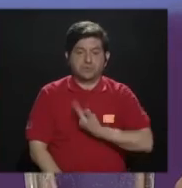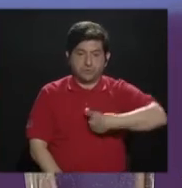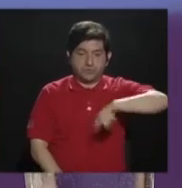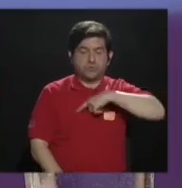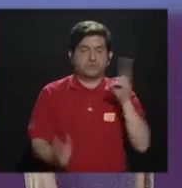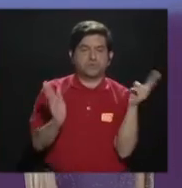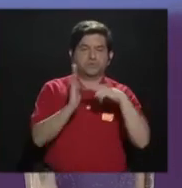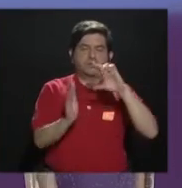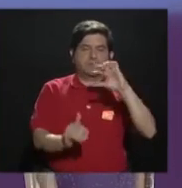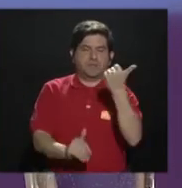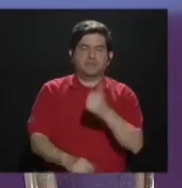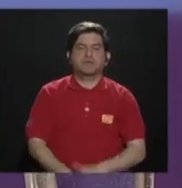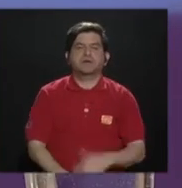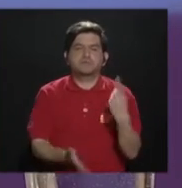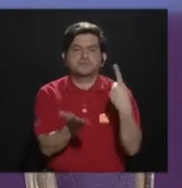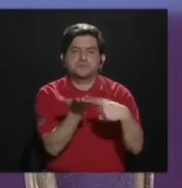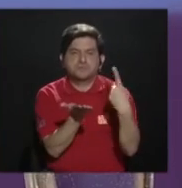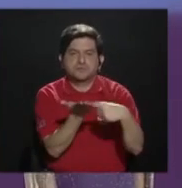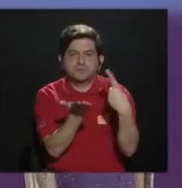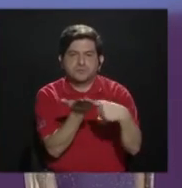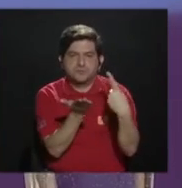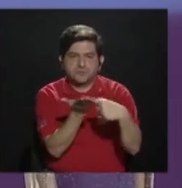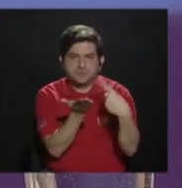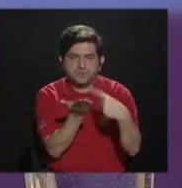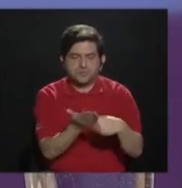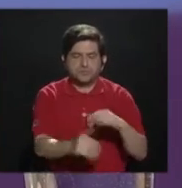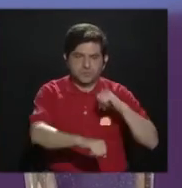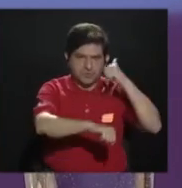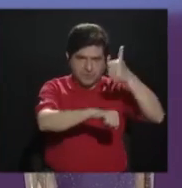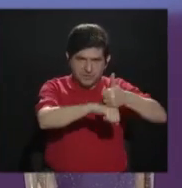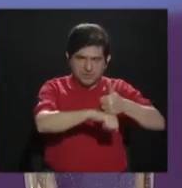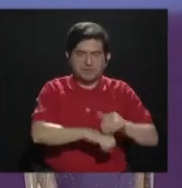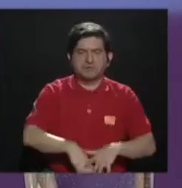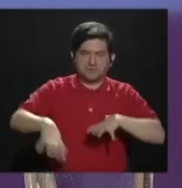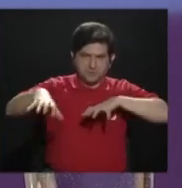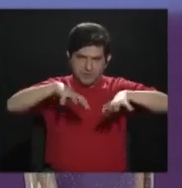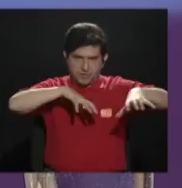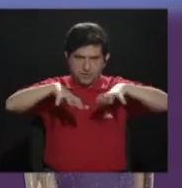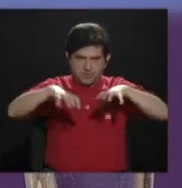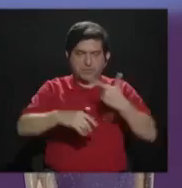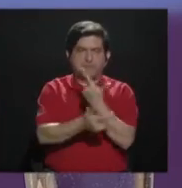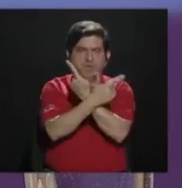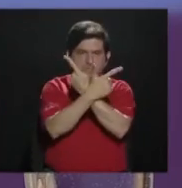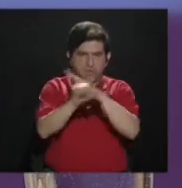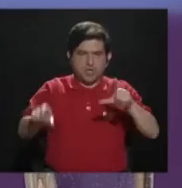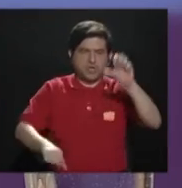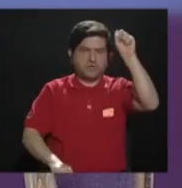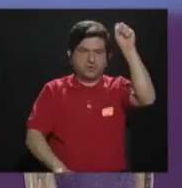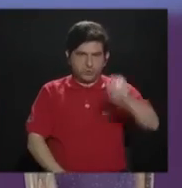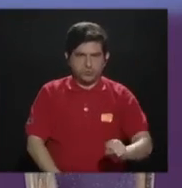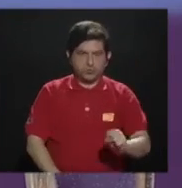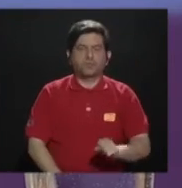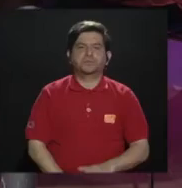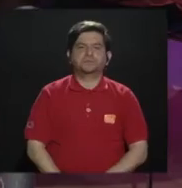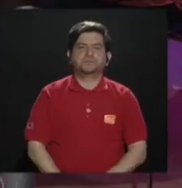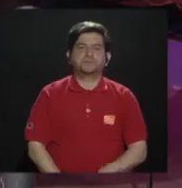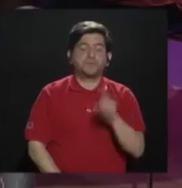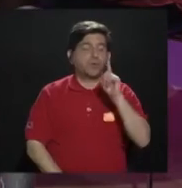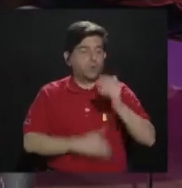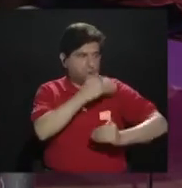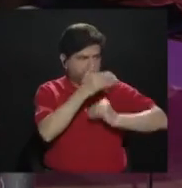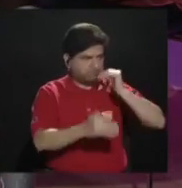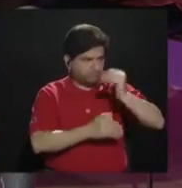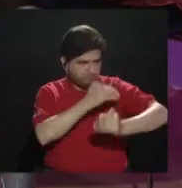el 2010 con la discusión, cuando nos conformamos como Movimiento Libres del Sur, un